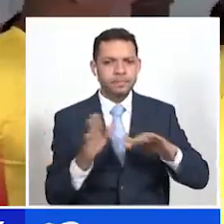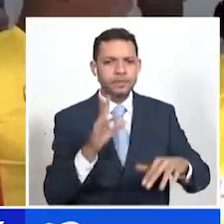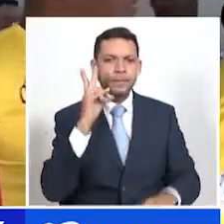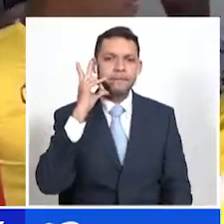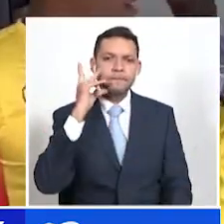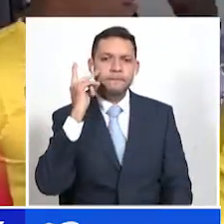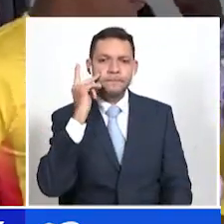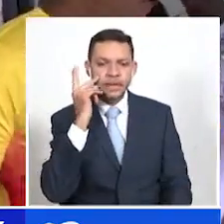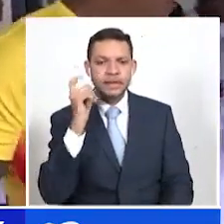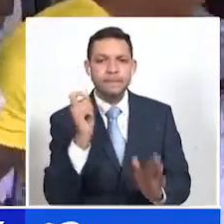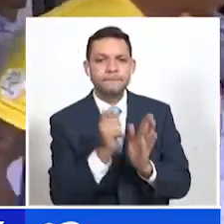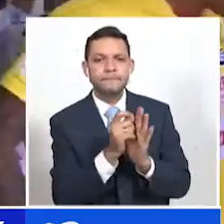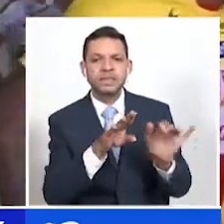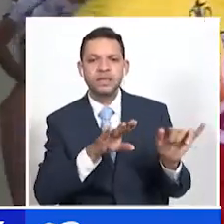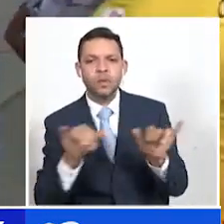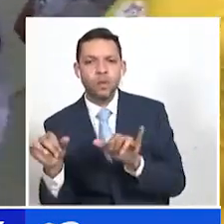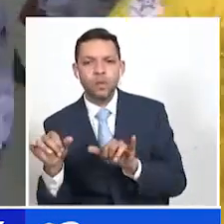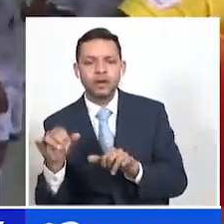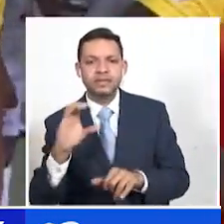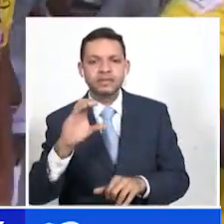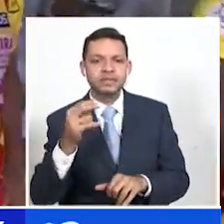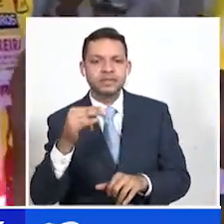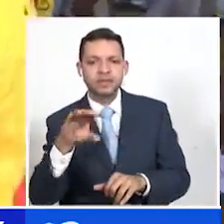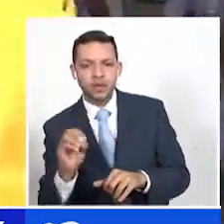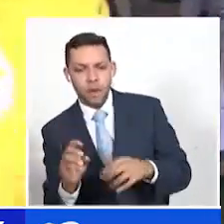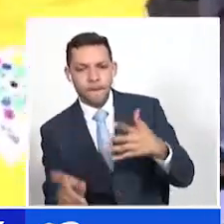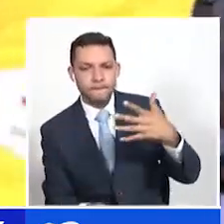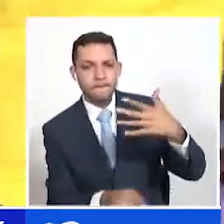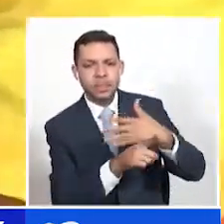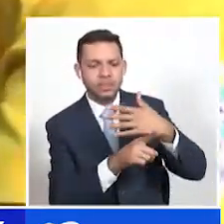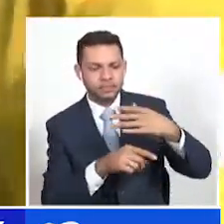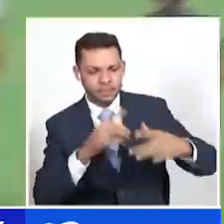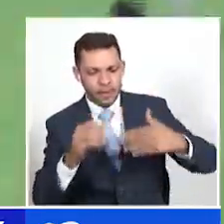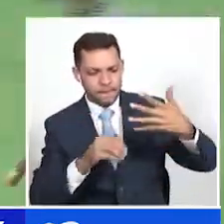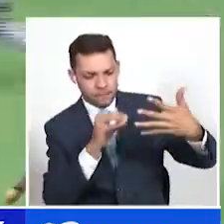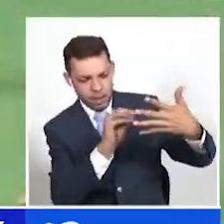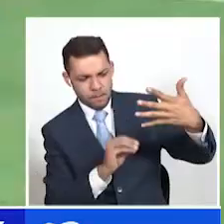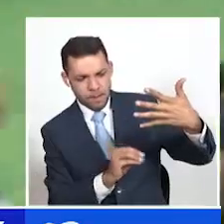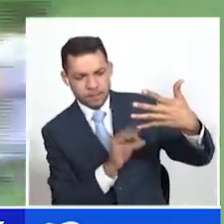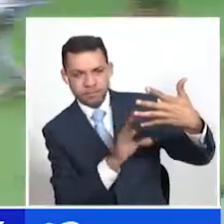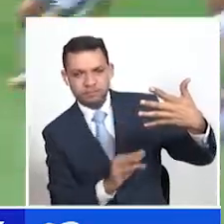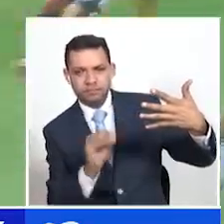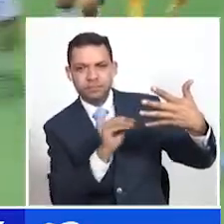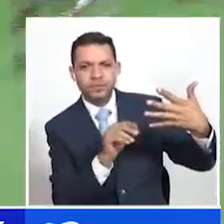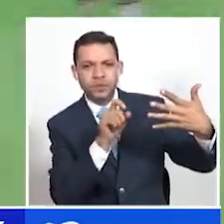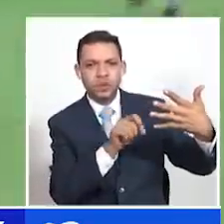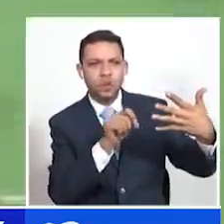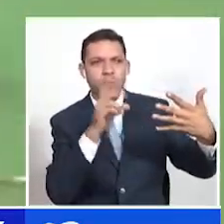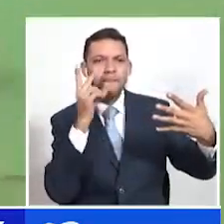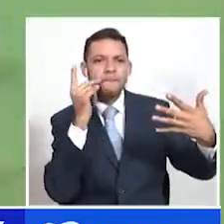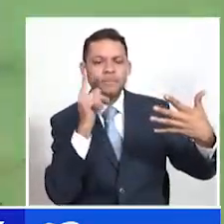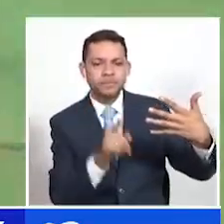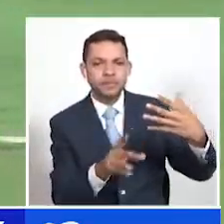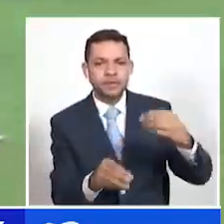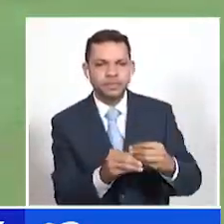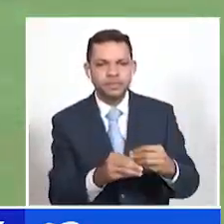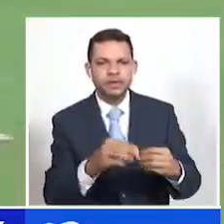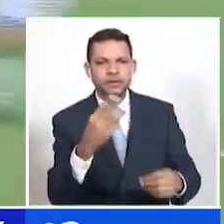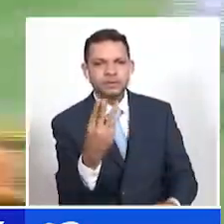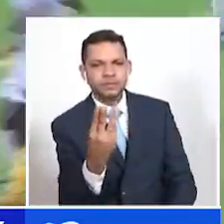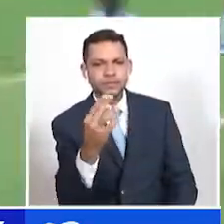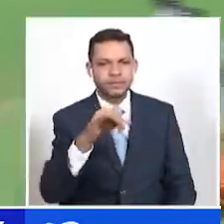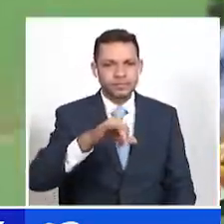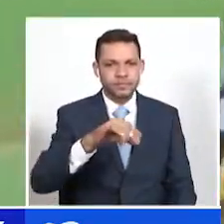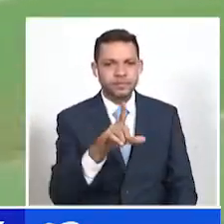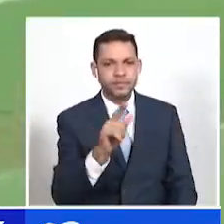iguala en puntos al Boyacá Chicó, pero supera por diferencia de gol en la tabla del descenso. Wilfrido de la Rosa fue uno de los delanteros más destacados en el